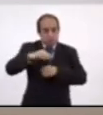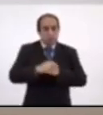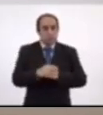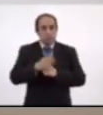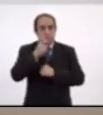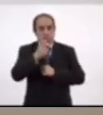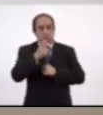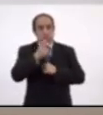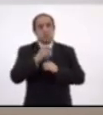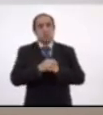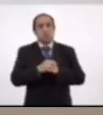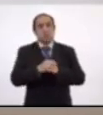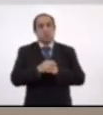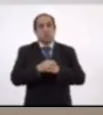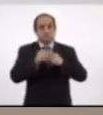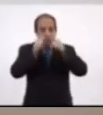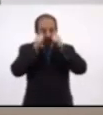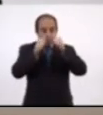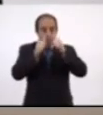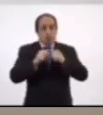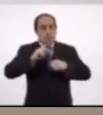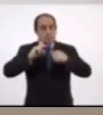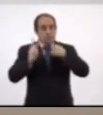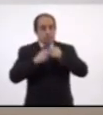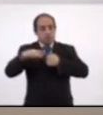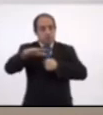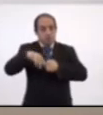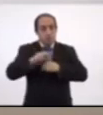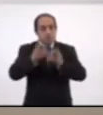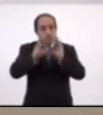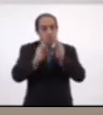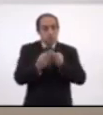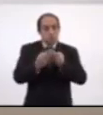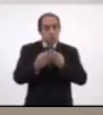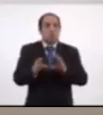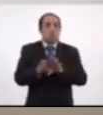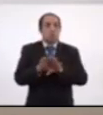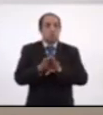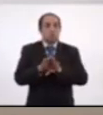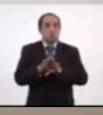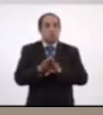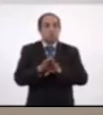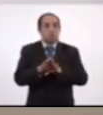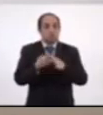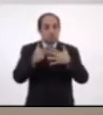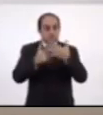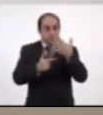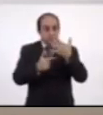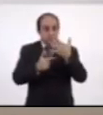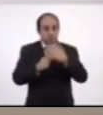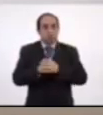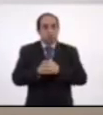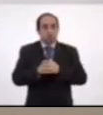esa atención. Países que estaban buscando mecanismos como los criterios bioéticos para